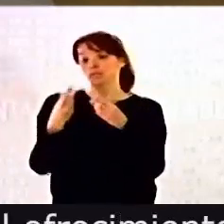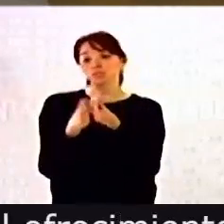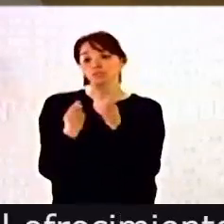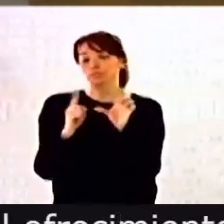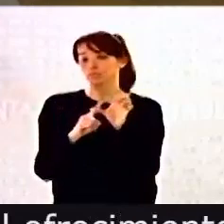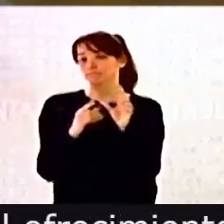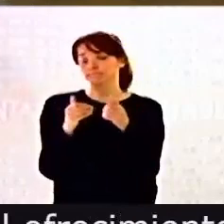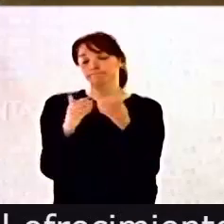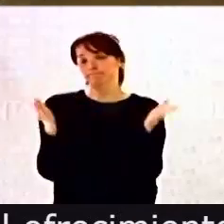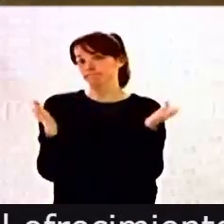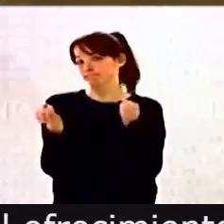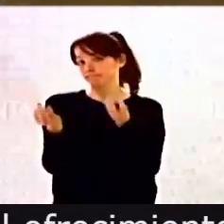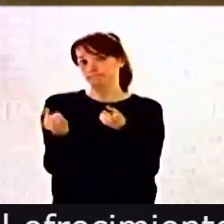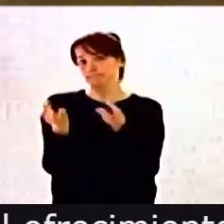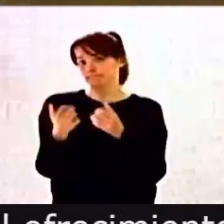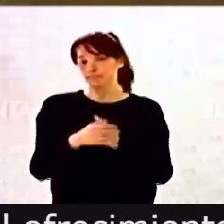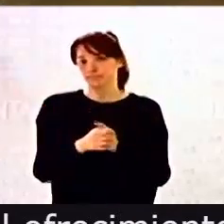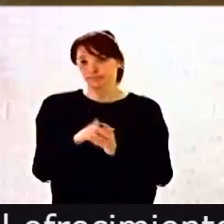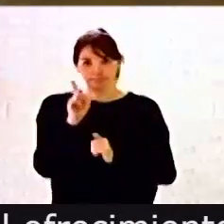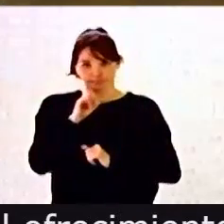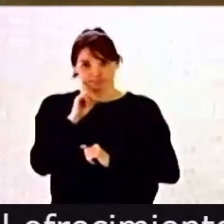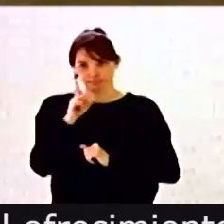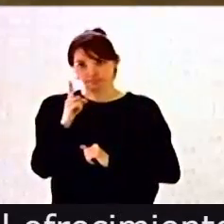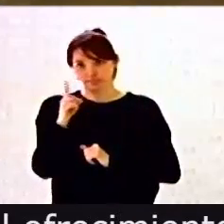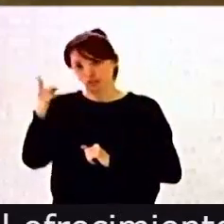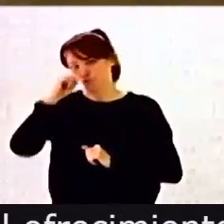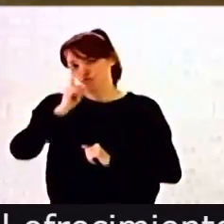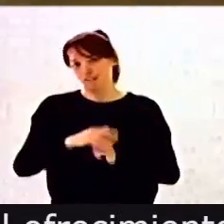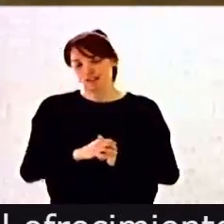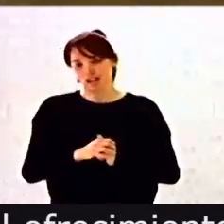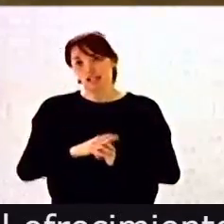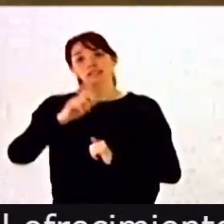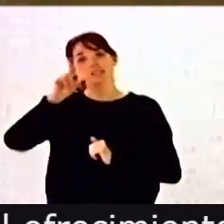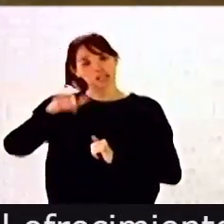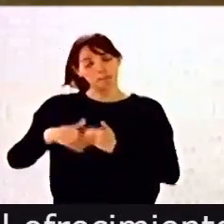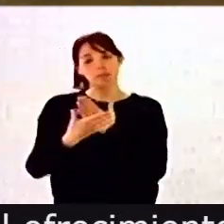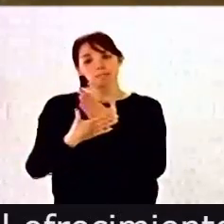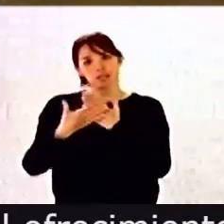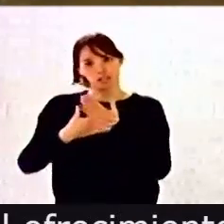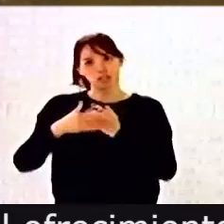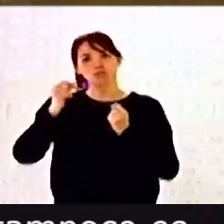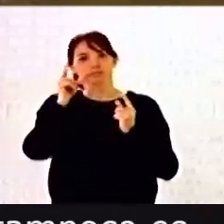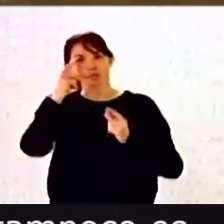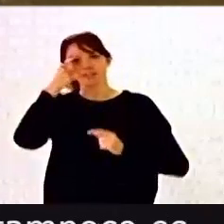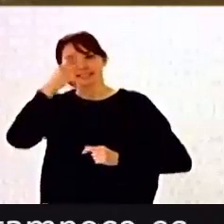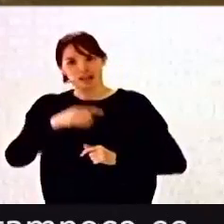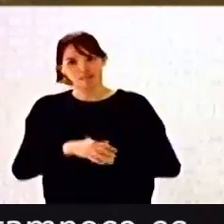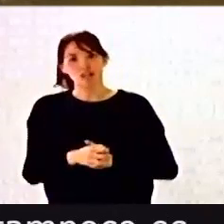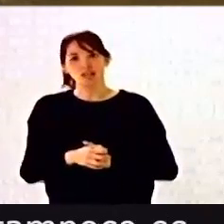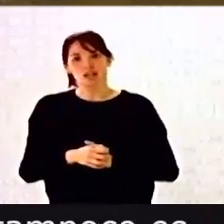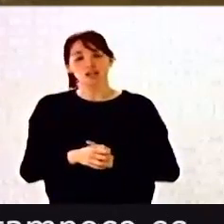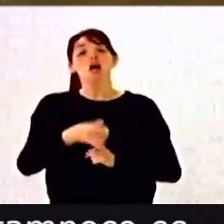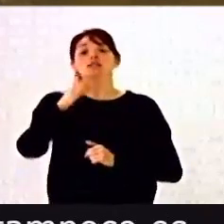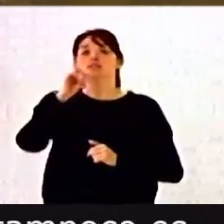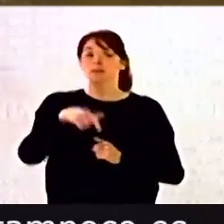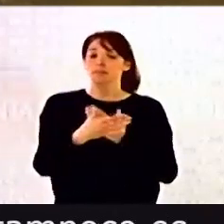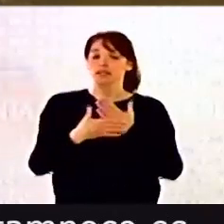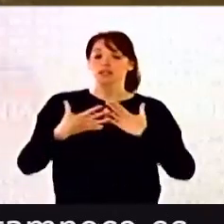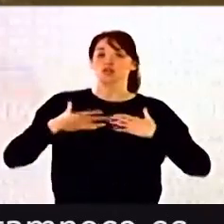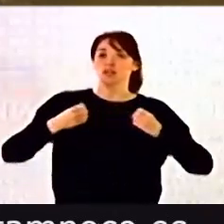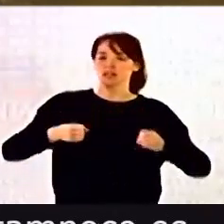de Extremadura. Y tampoco es cierto que esto no lo conozca la Fiscalía y tampoco es cierto que esto no lo conozca el Ministerio de